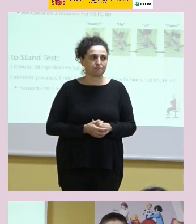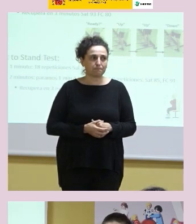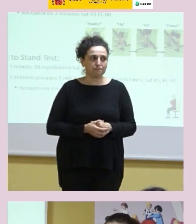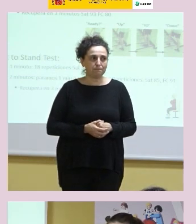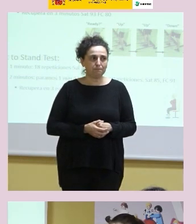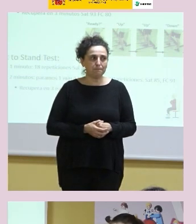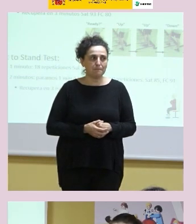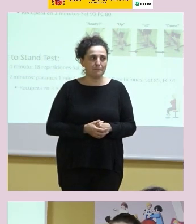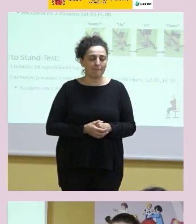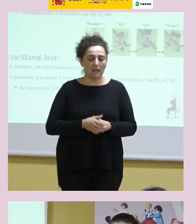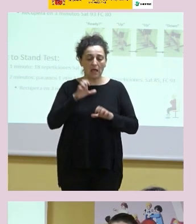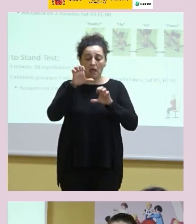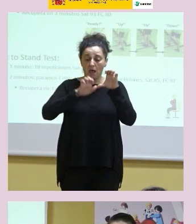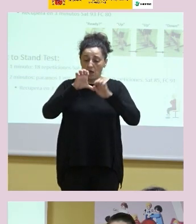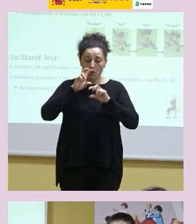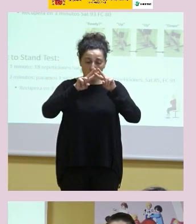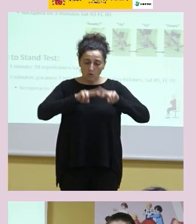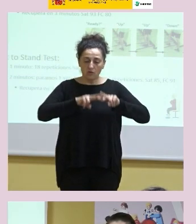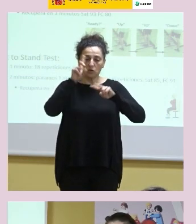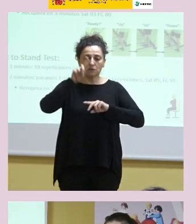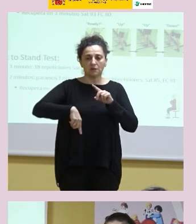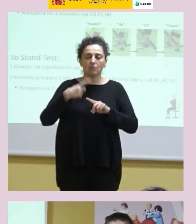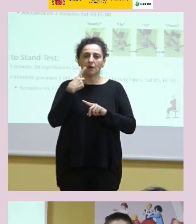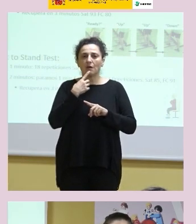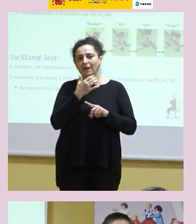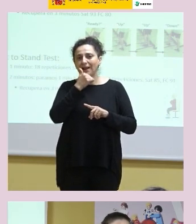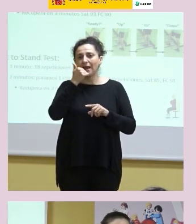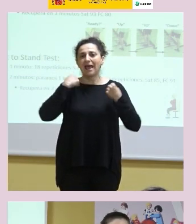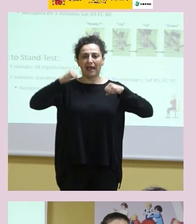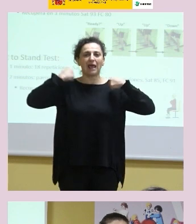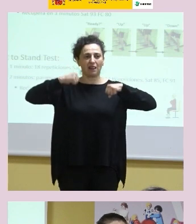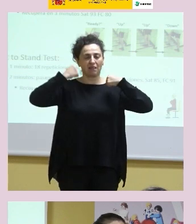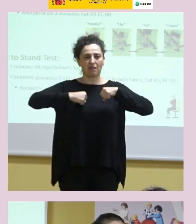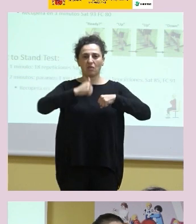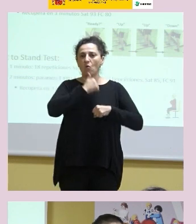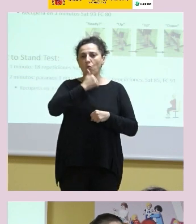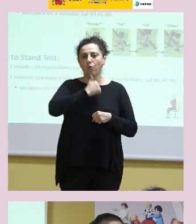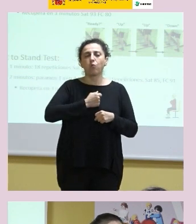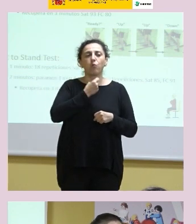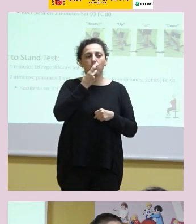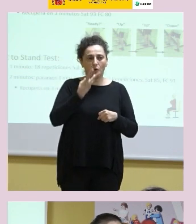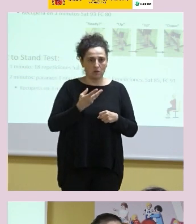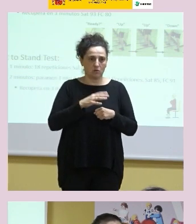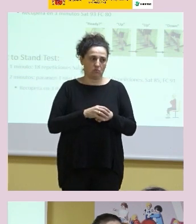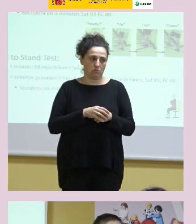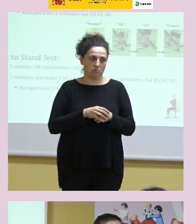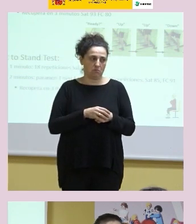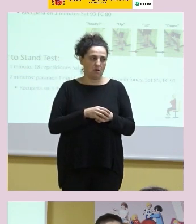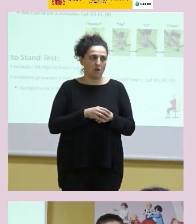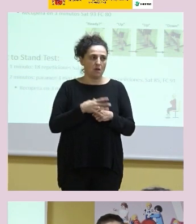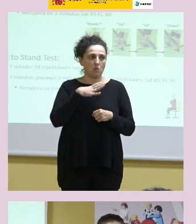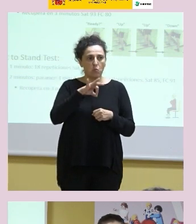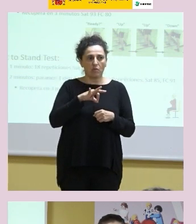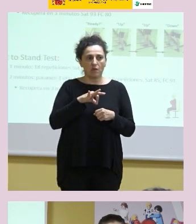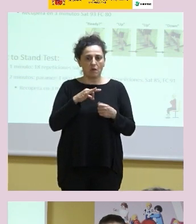Vale, y por último en la valoración realizamos pruebas de tolerancia al ejercicio. Las pruebas de tolerancia al ejercicio, siempre que son posible hacerlas, es